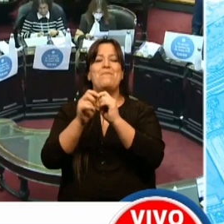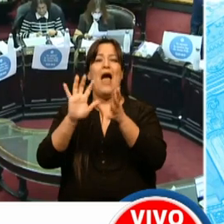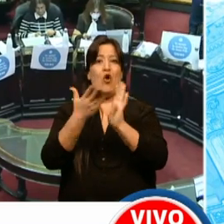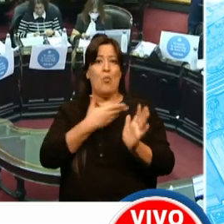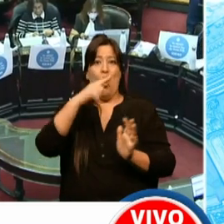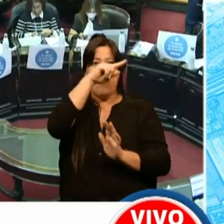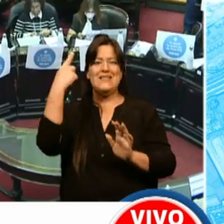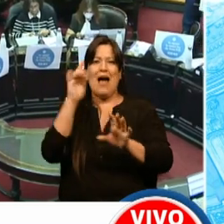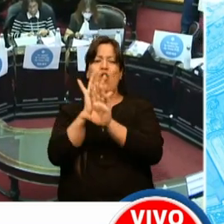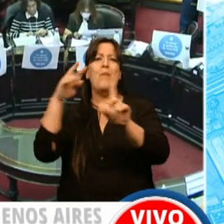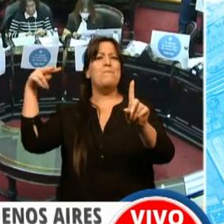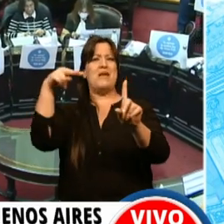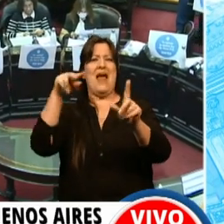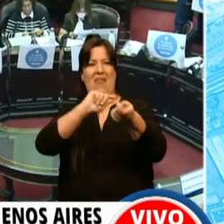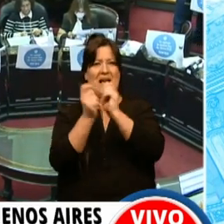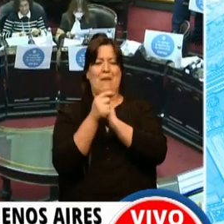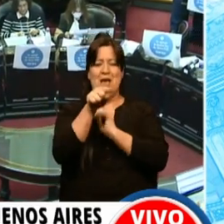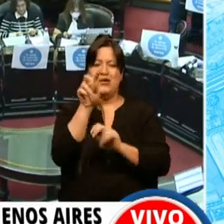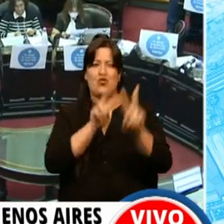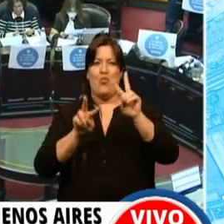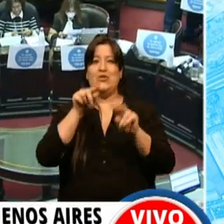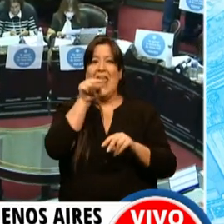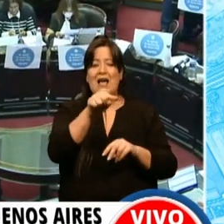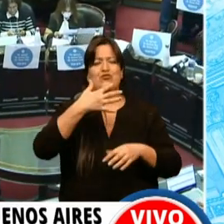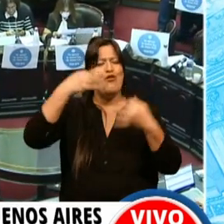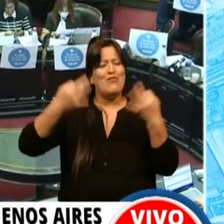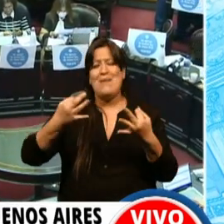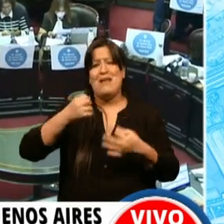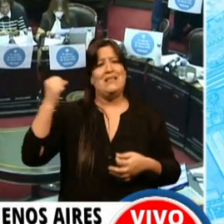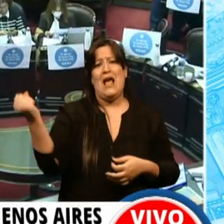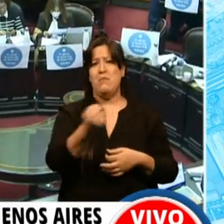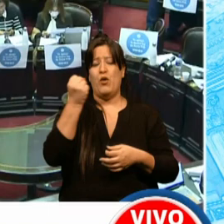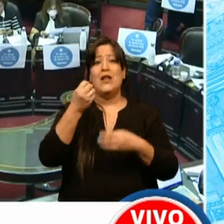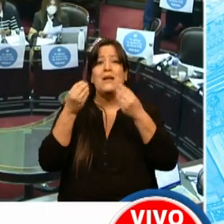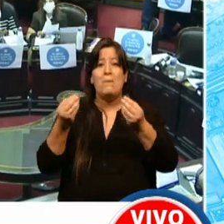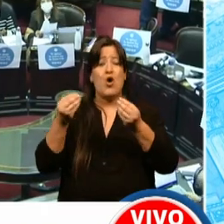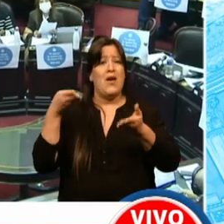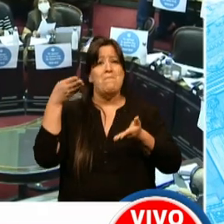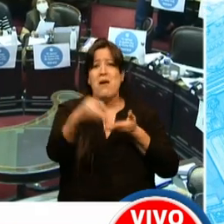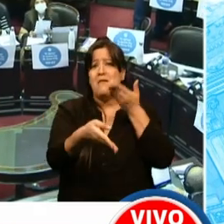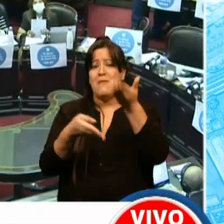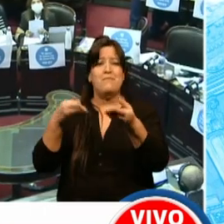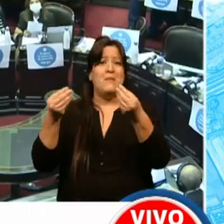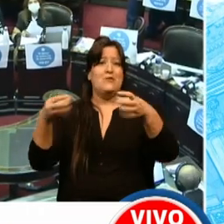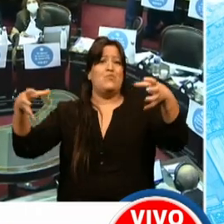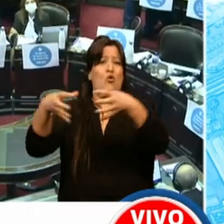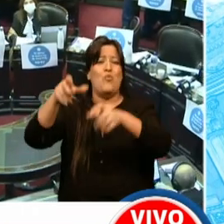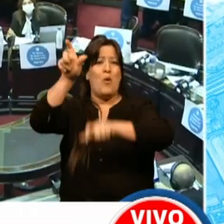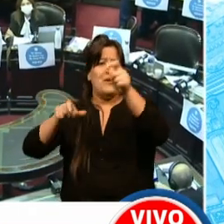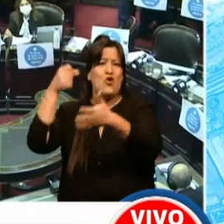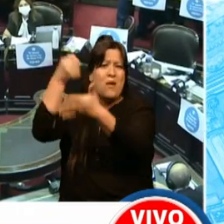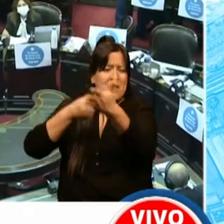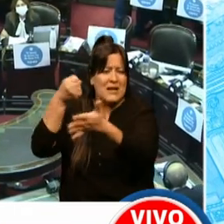estado y esto es realmente importante porque las demandas de las leyes militantes